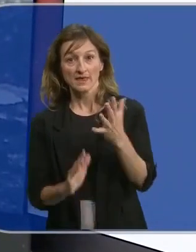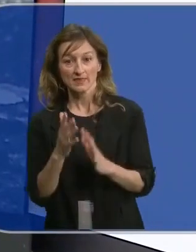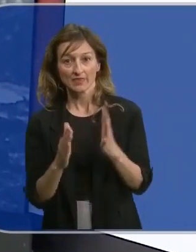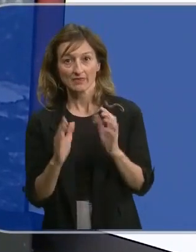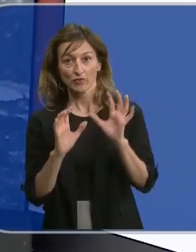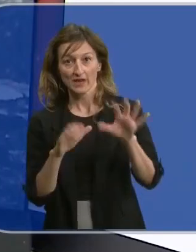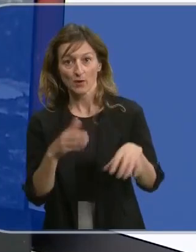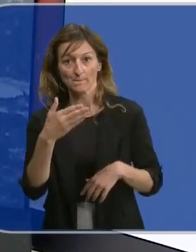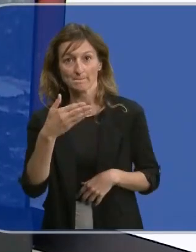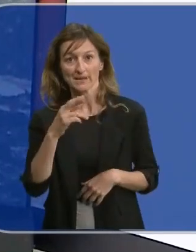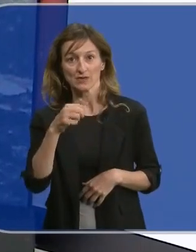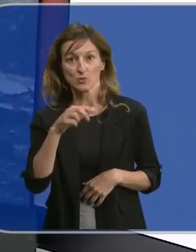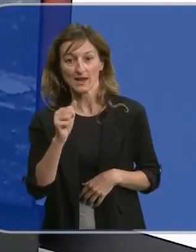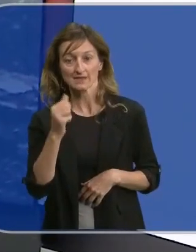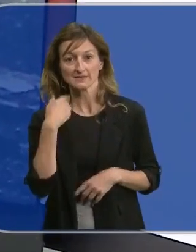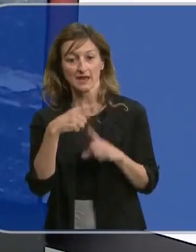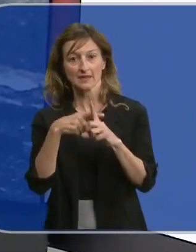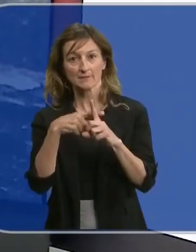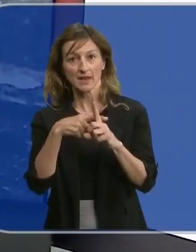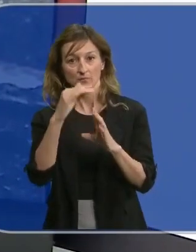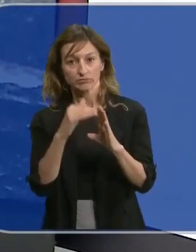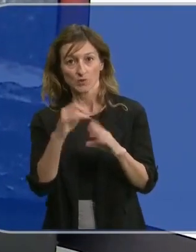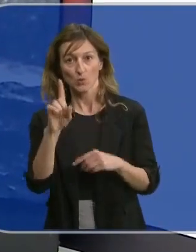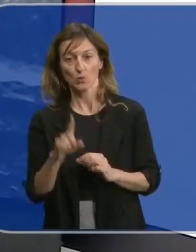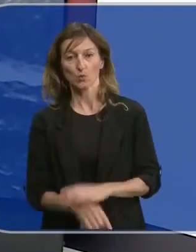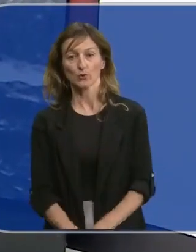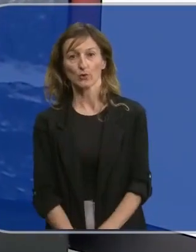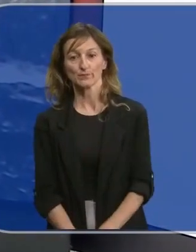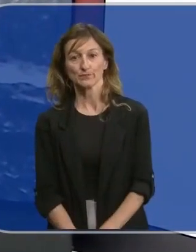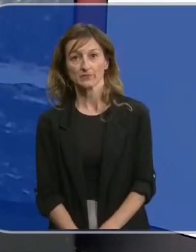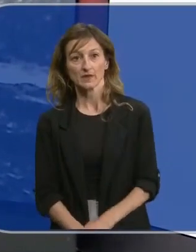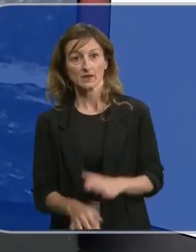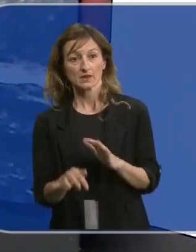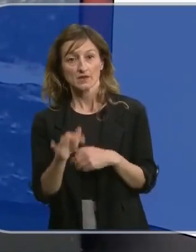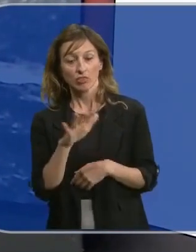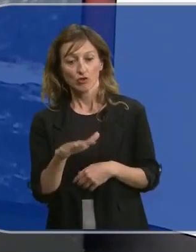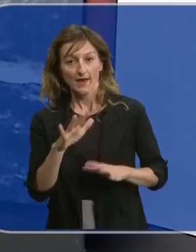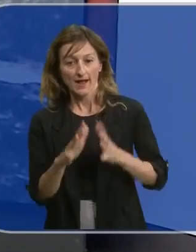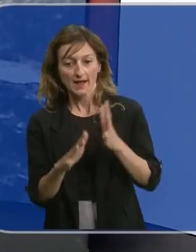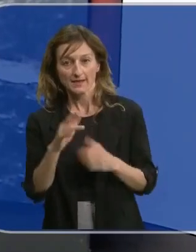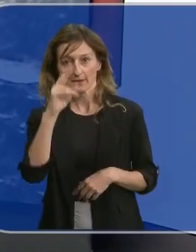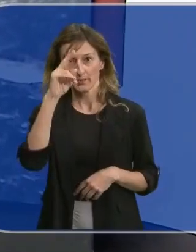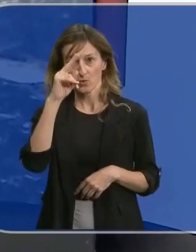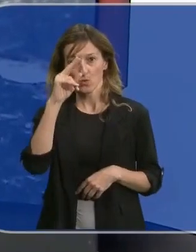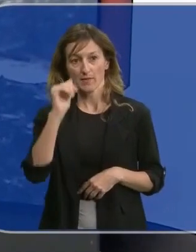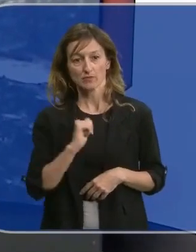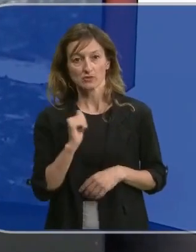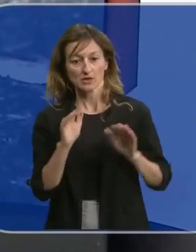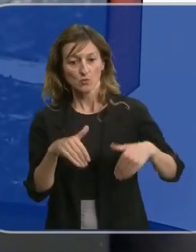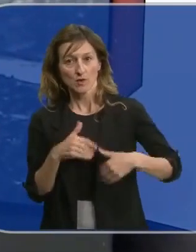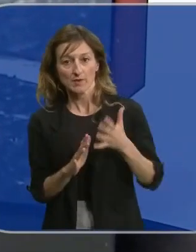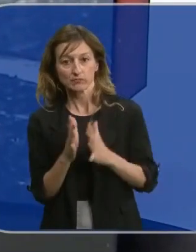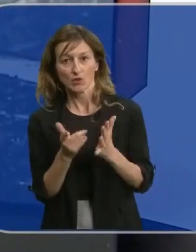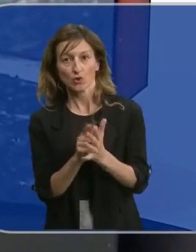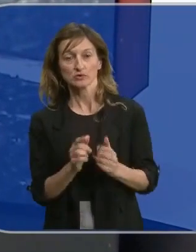brañuelas en León ya se da por estabilizado ha bajado a nivel uno de peligrosidad siguen preocupando las zonas calientes por la posibilidad de que se reactiven las